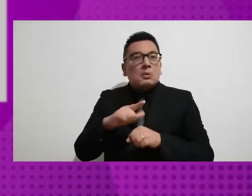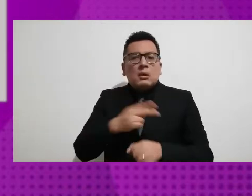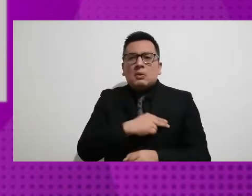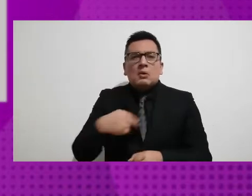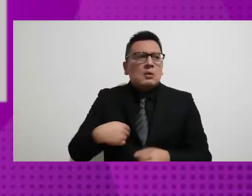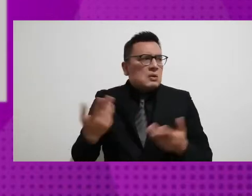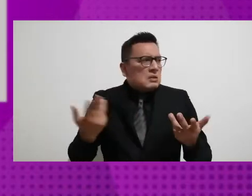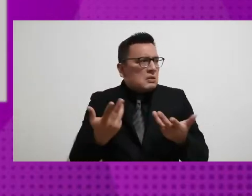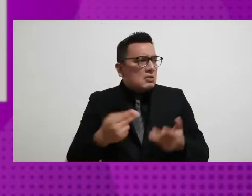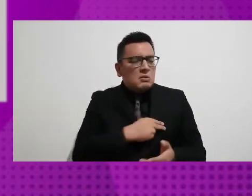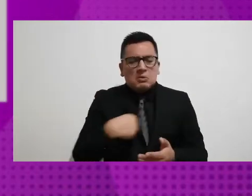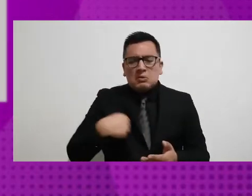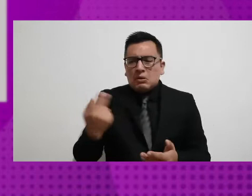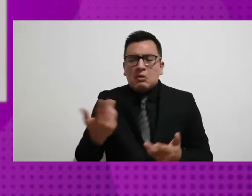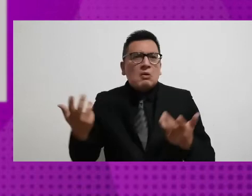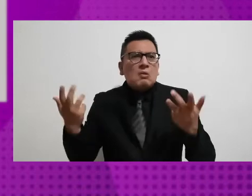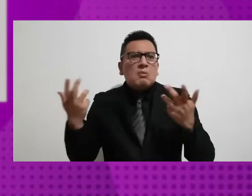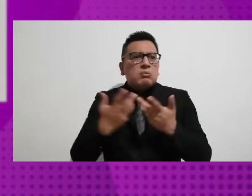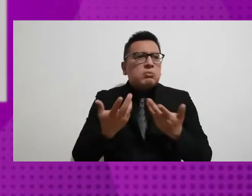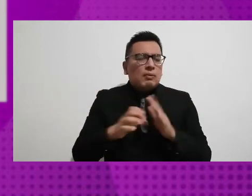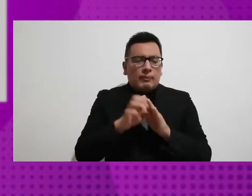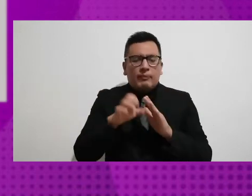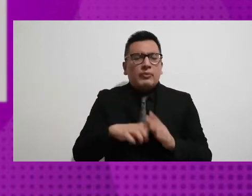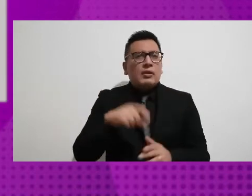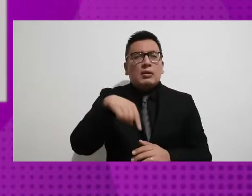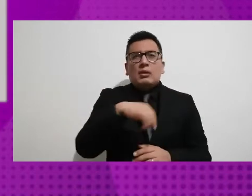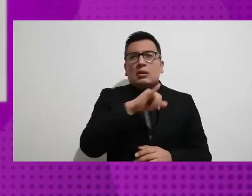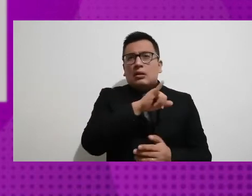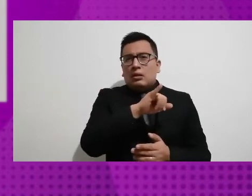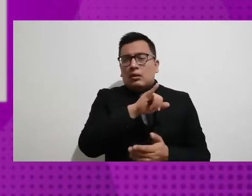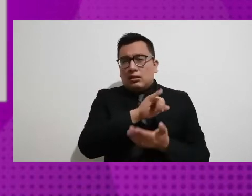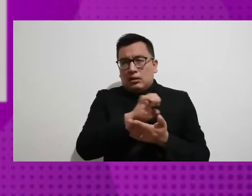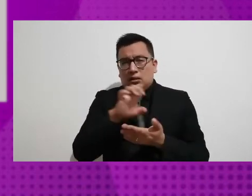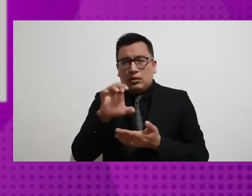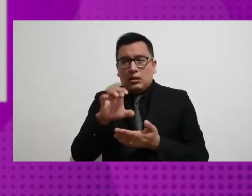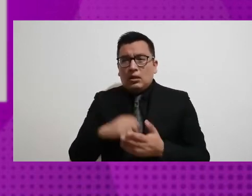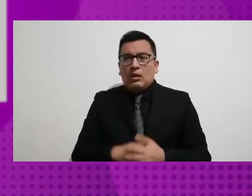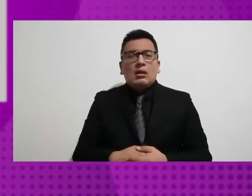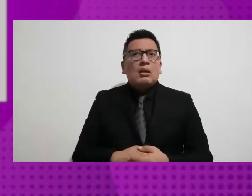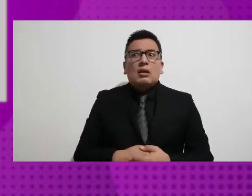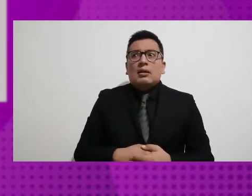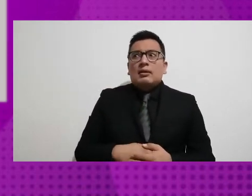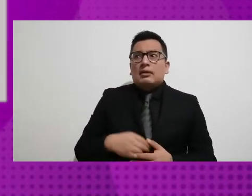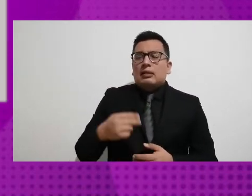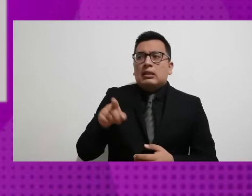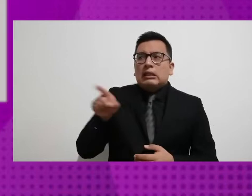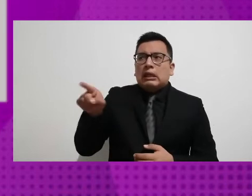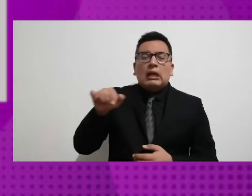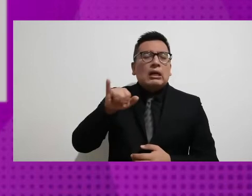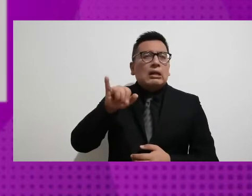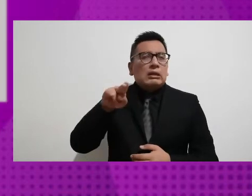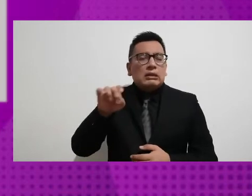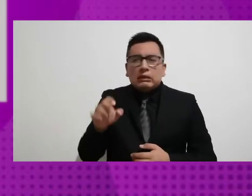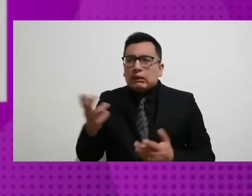Cómo hemos hecho esta simbiosis entre el Instituto Nacional Electoral y los organismos públicos locales